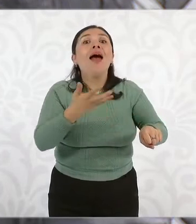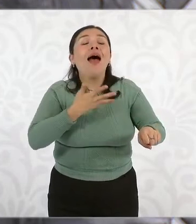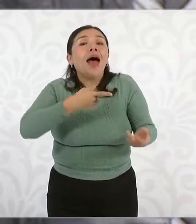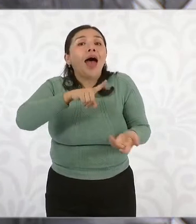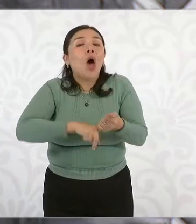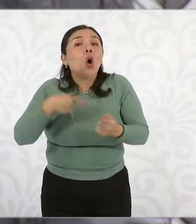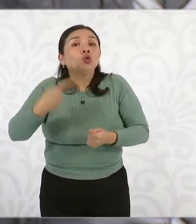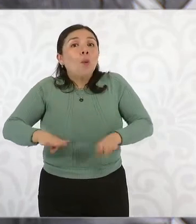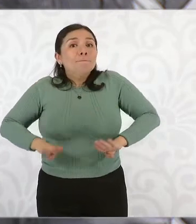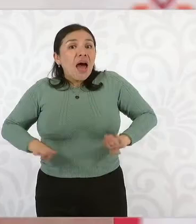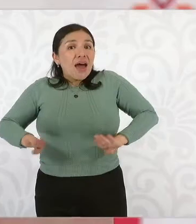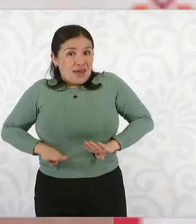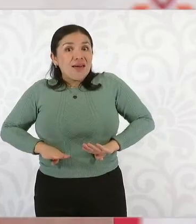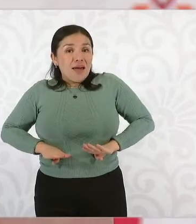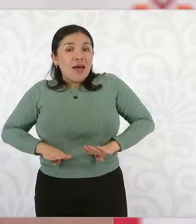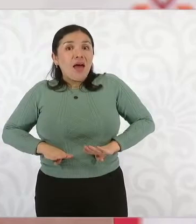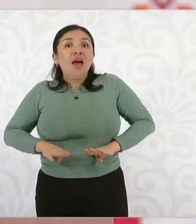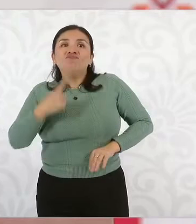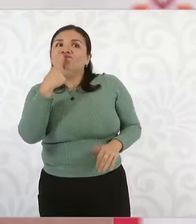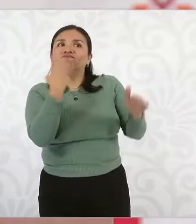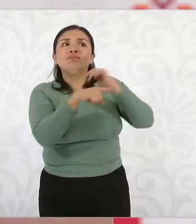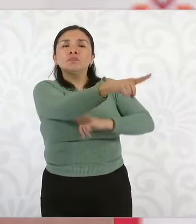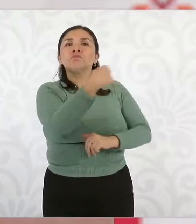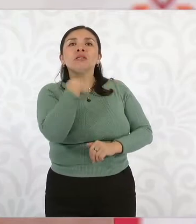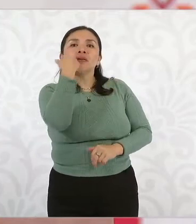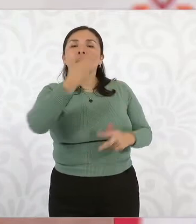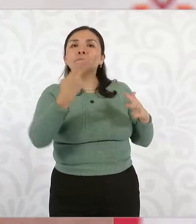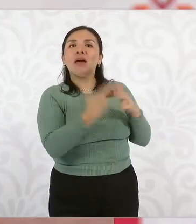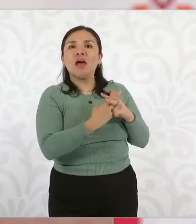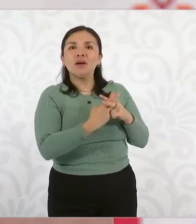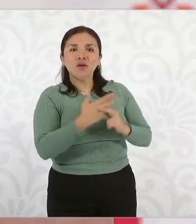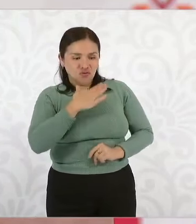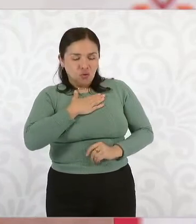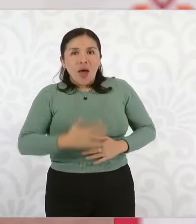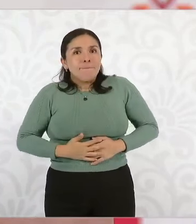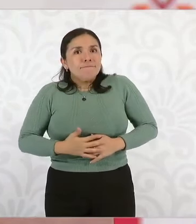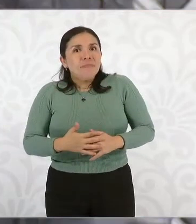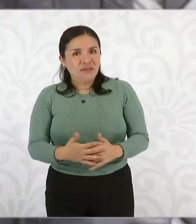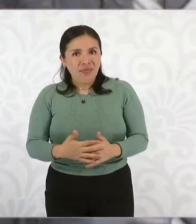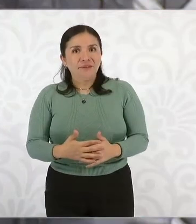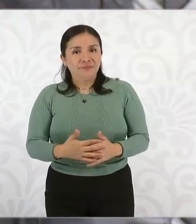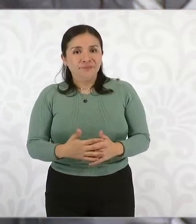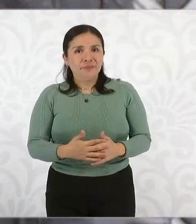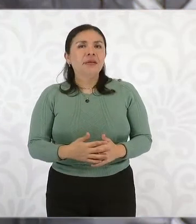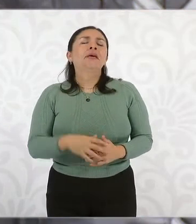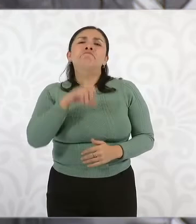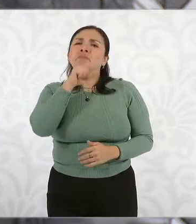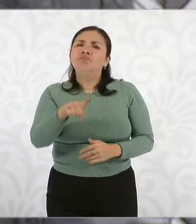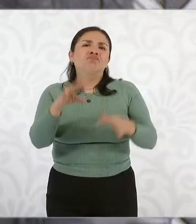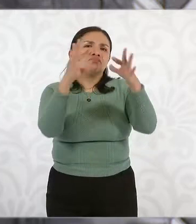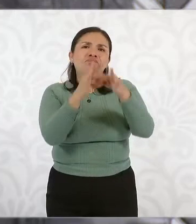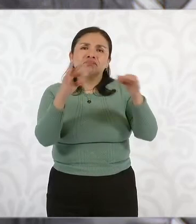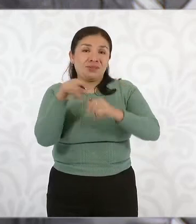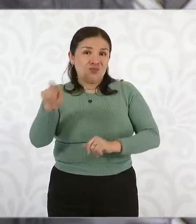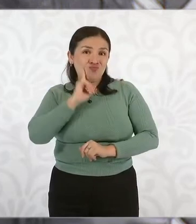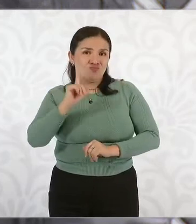su pareja por haberla querido asesinar, estando embarazada, y hace otras revelaciones la